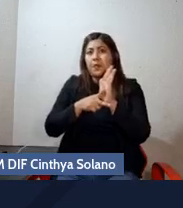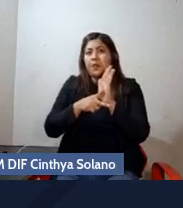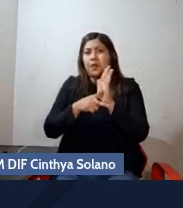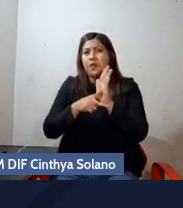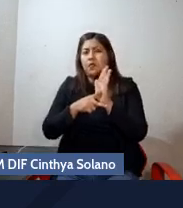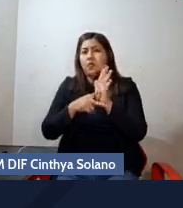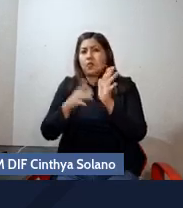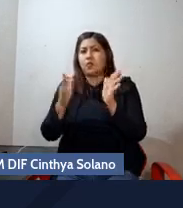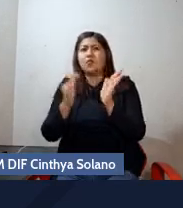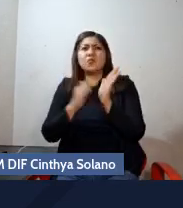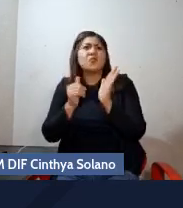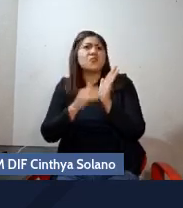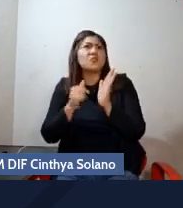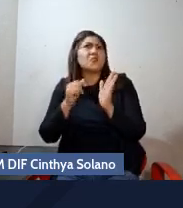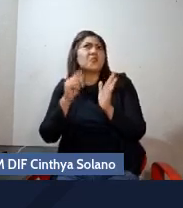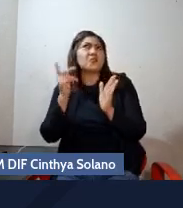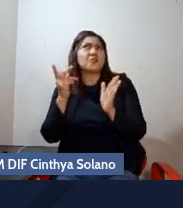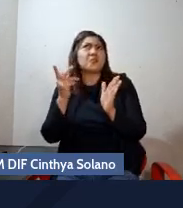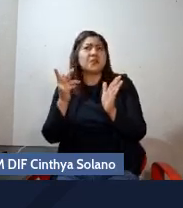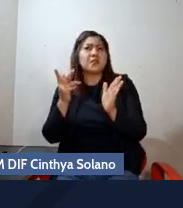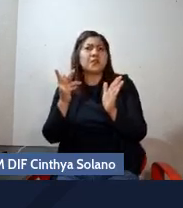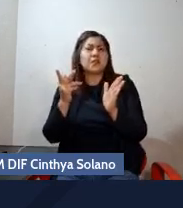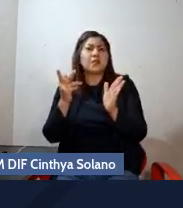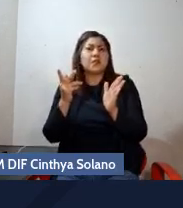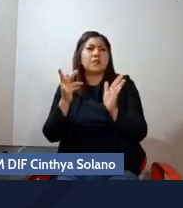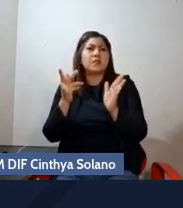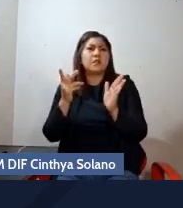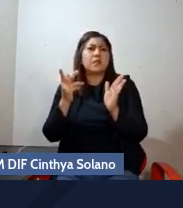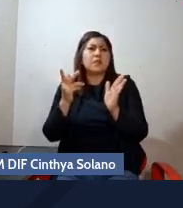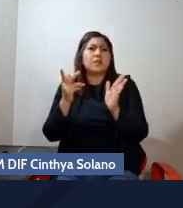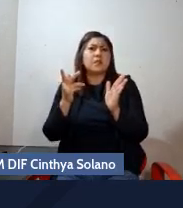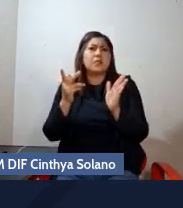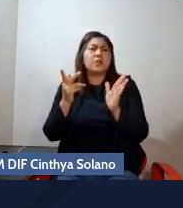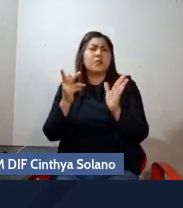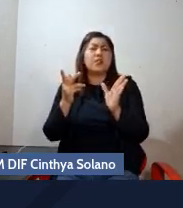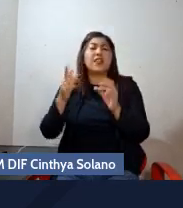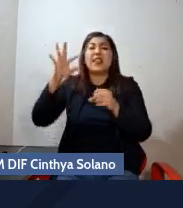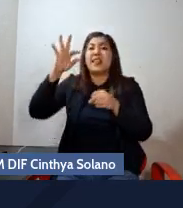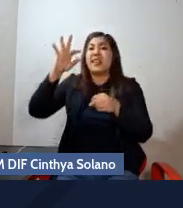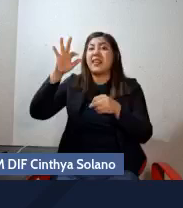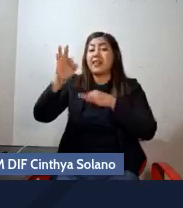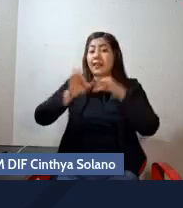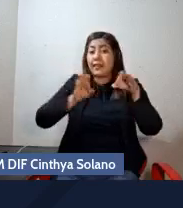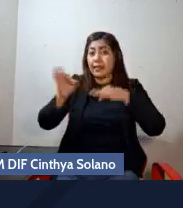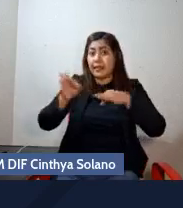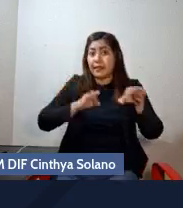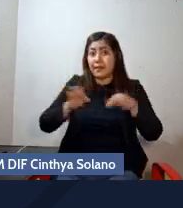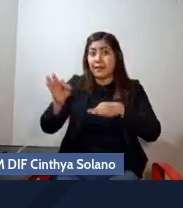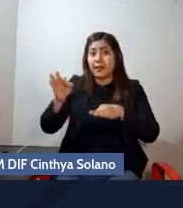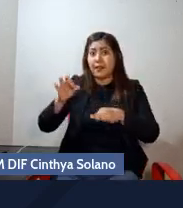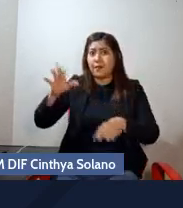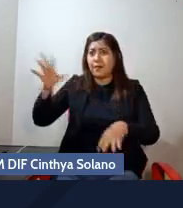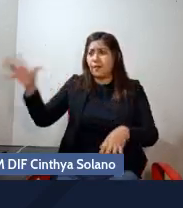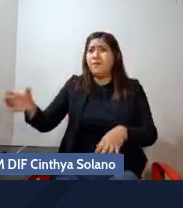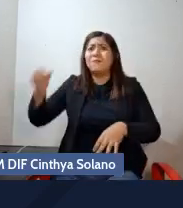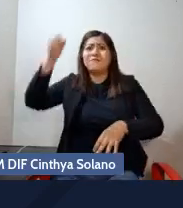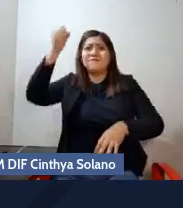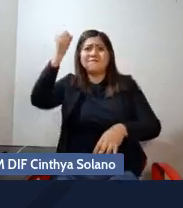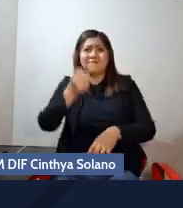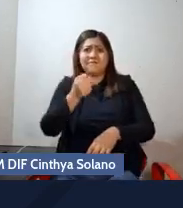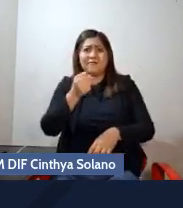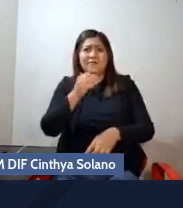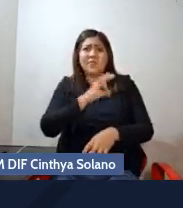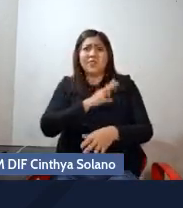ser, si del trabajo nos están obligando a votar por una candidatura, puede ser una circular, puede ser un